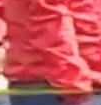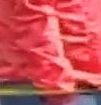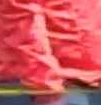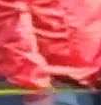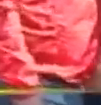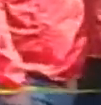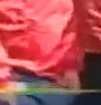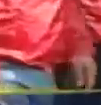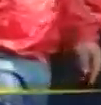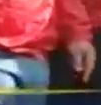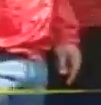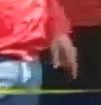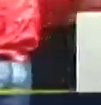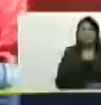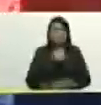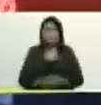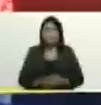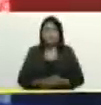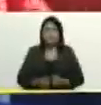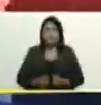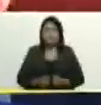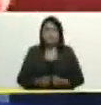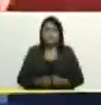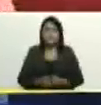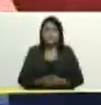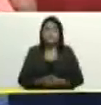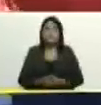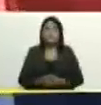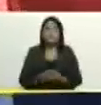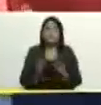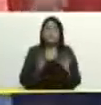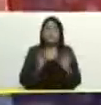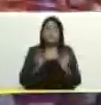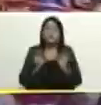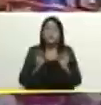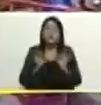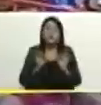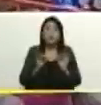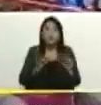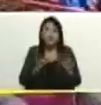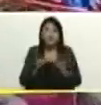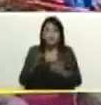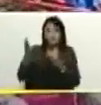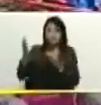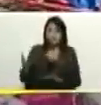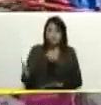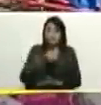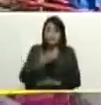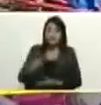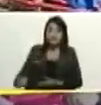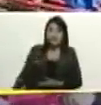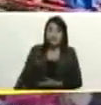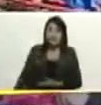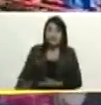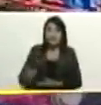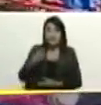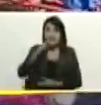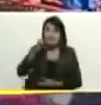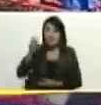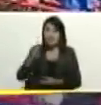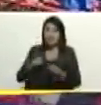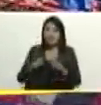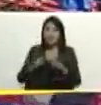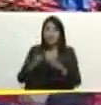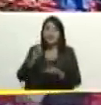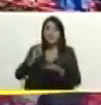Alta, alta, preparados y listos para el combate, hermano presidente, compañera Cilia.